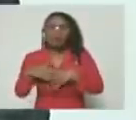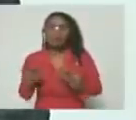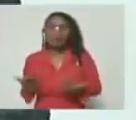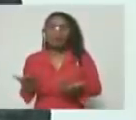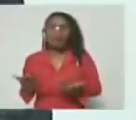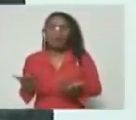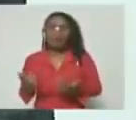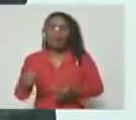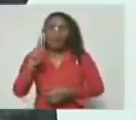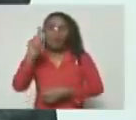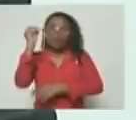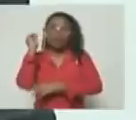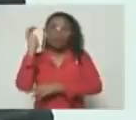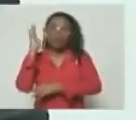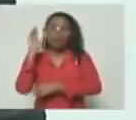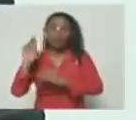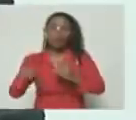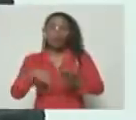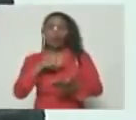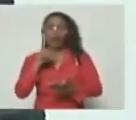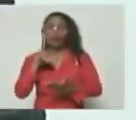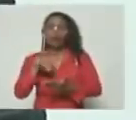con una Asamblea Nacional